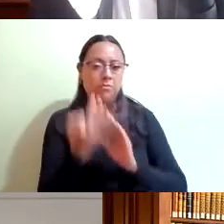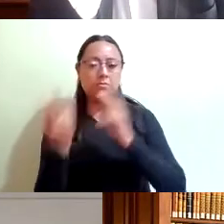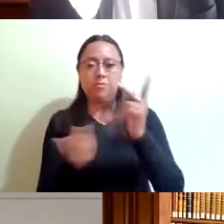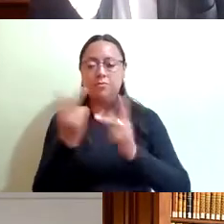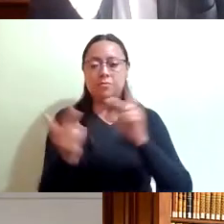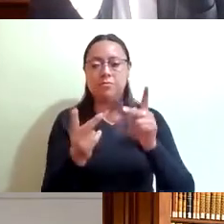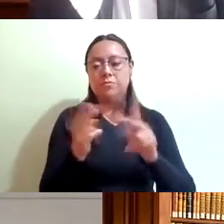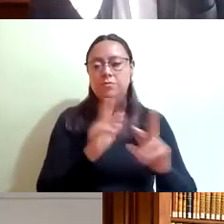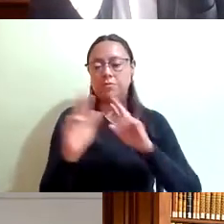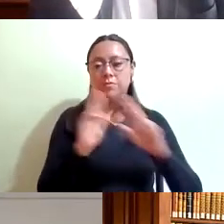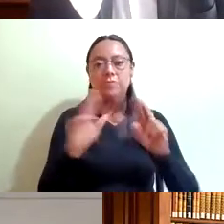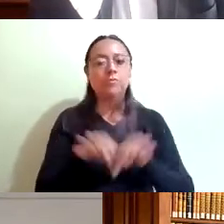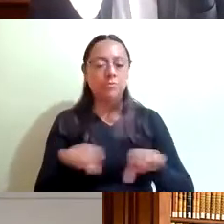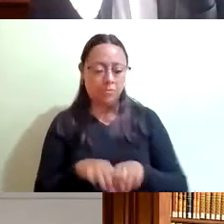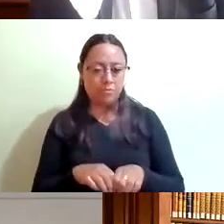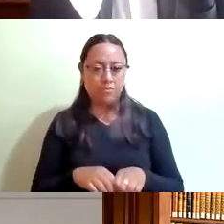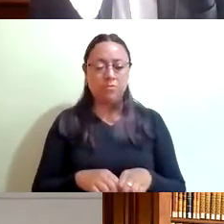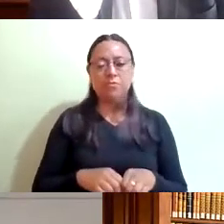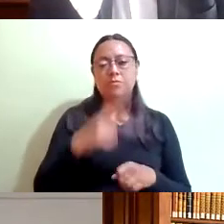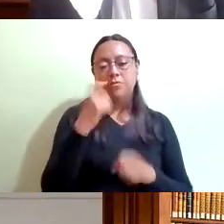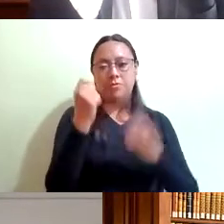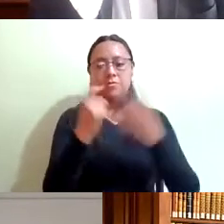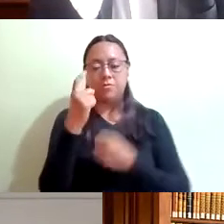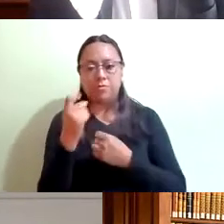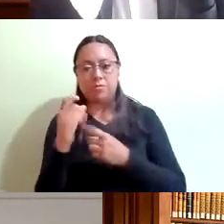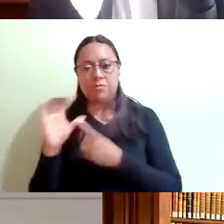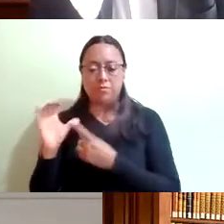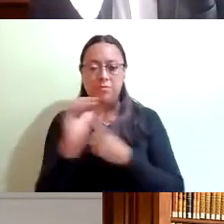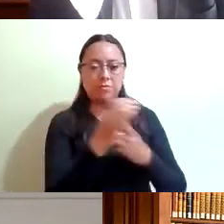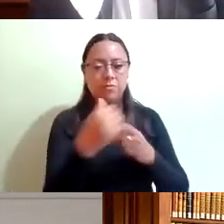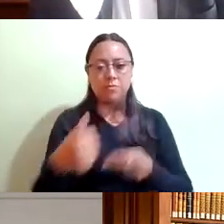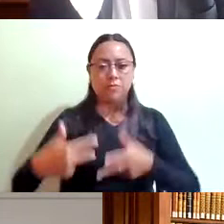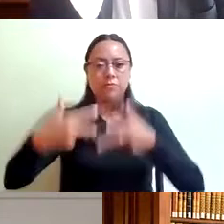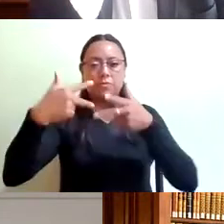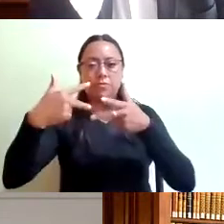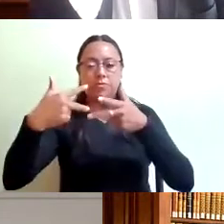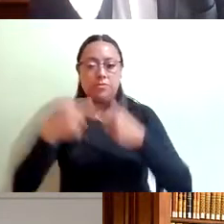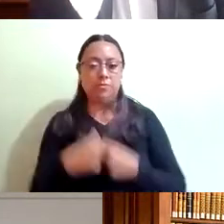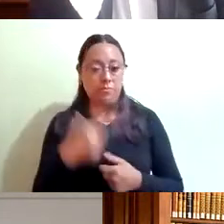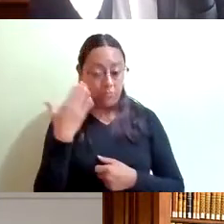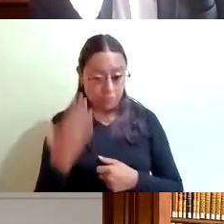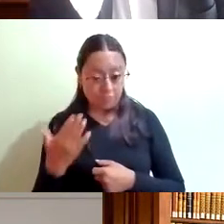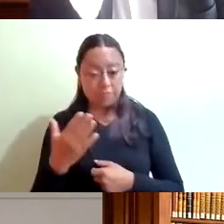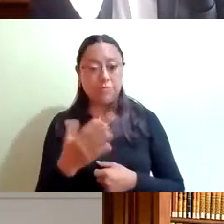comisiones que sea de forma virtual. Sabemos que de manera virtual se pierde mucho la esencia